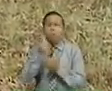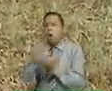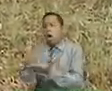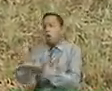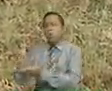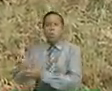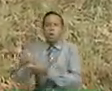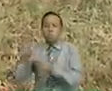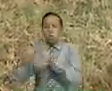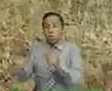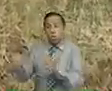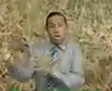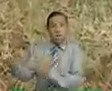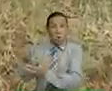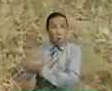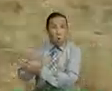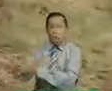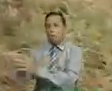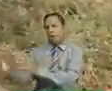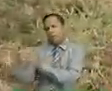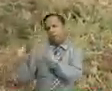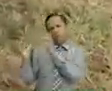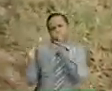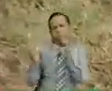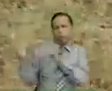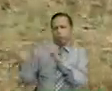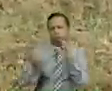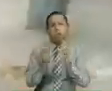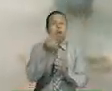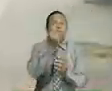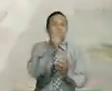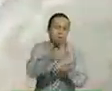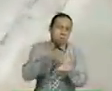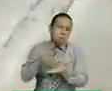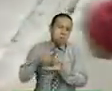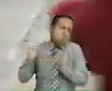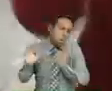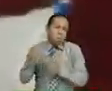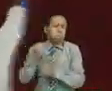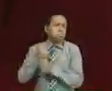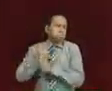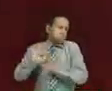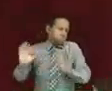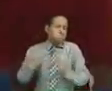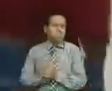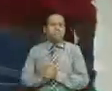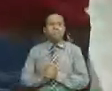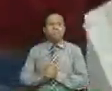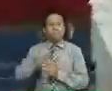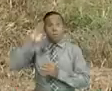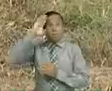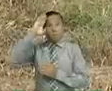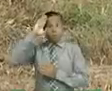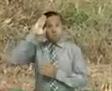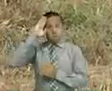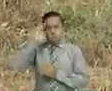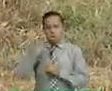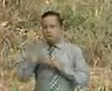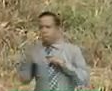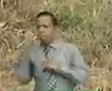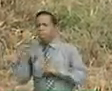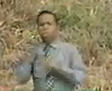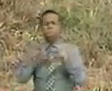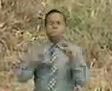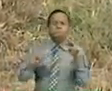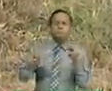hombro, como se dice, ayudaba a cualquier persona si le decían que ayude. Elementos de la unidad de criminalística levantaron los indicios